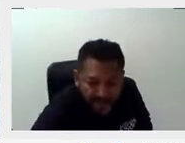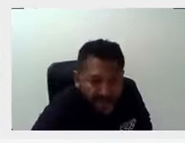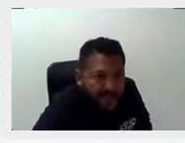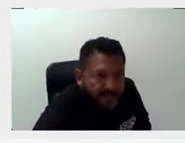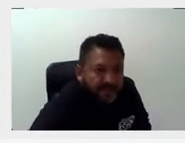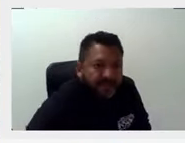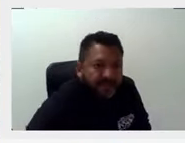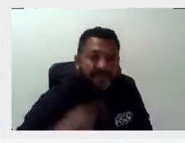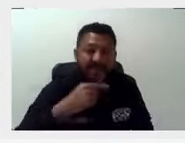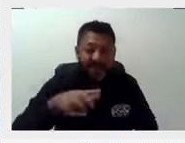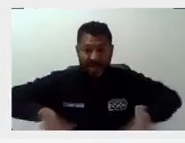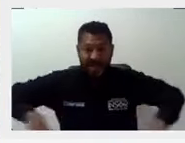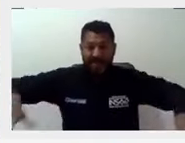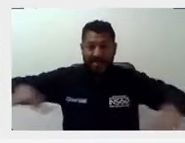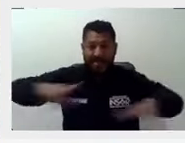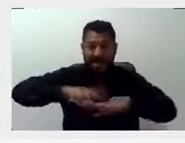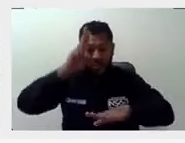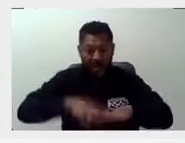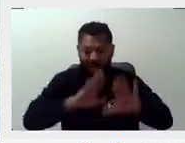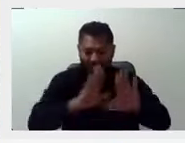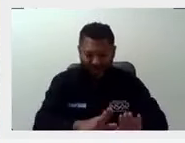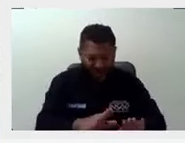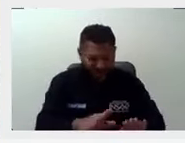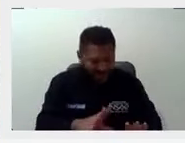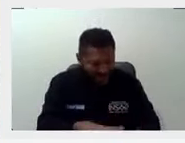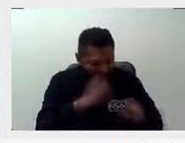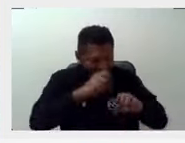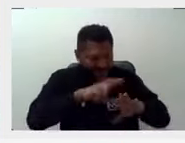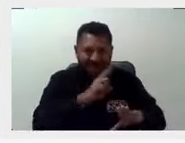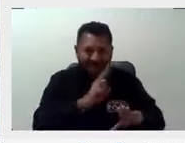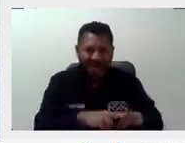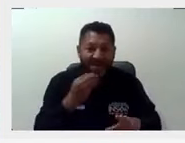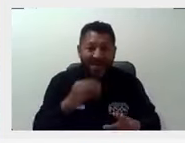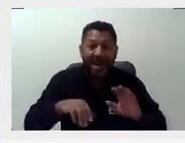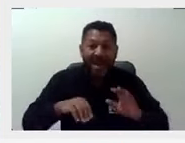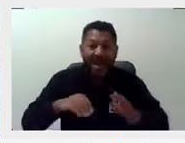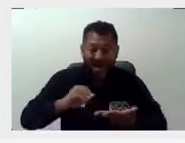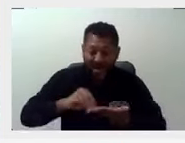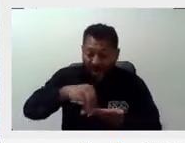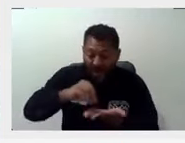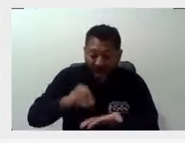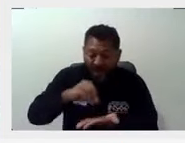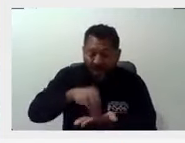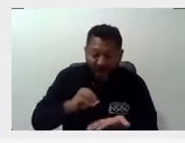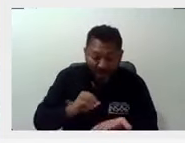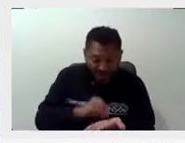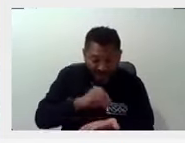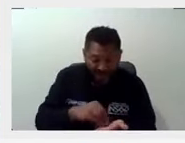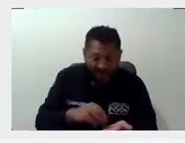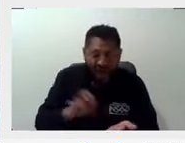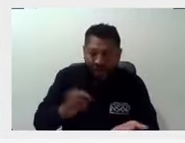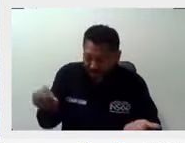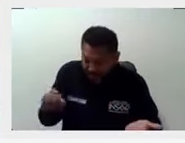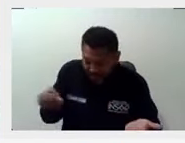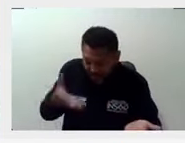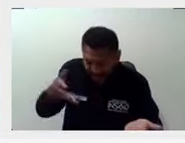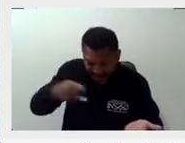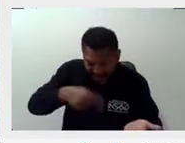de aprendizaje. Rescataría también, por ejemplo, juegos de ajedrez y de parqués para aprender, para repasar el